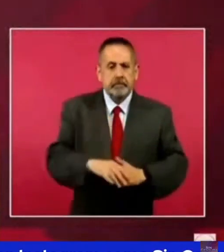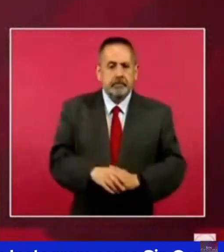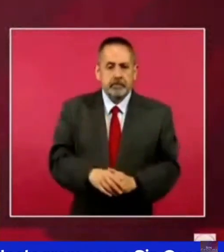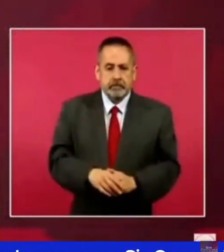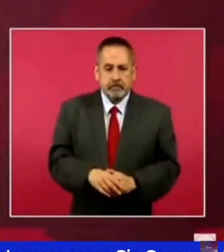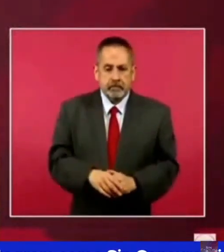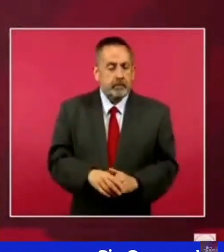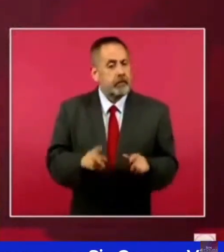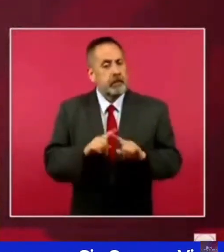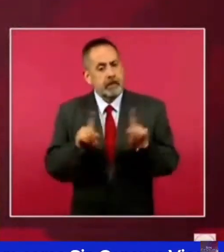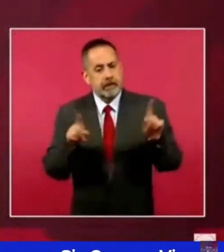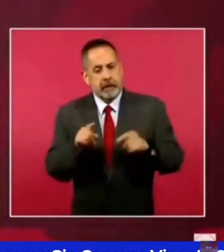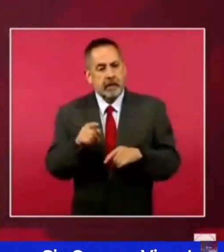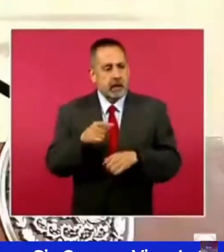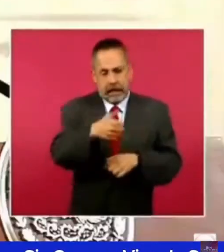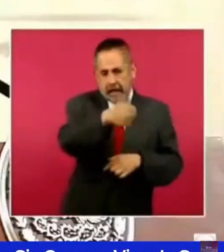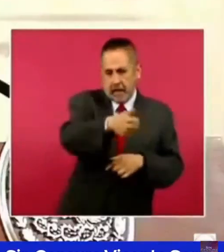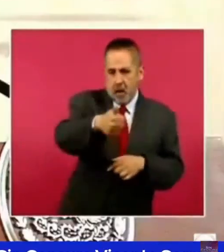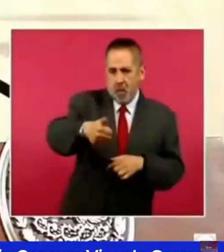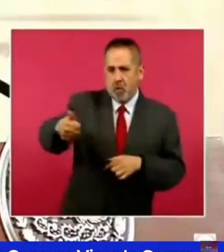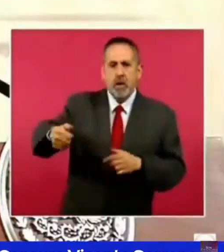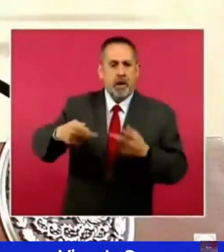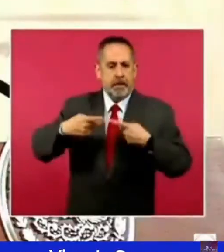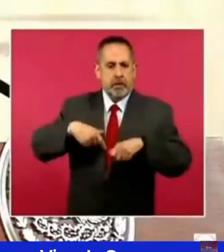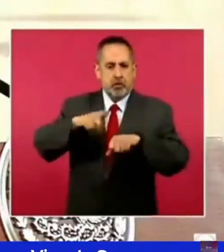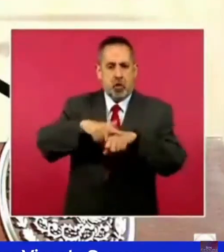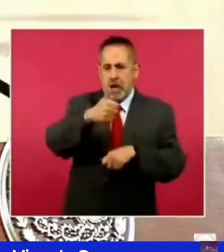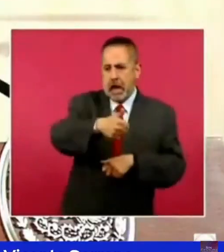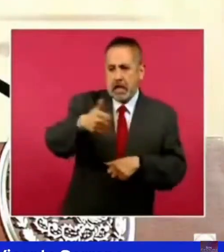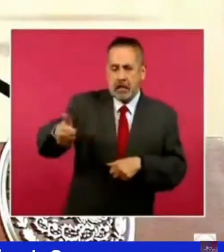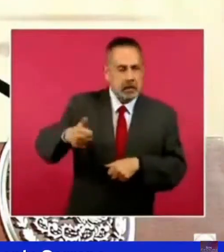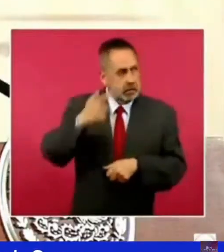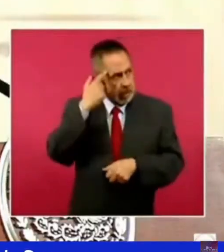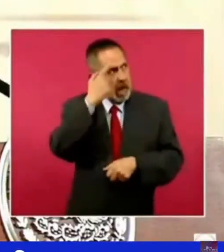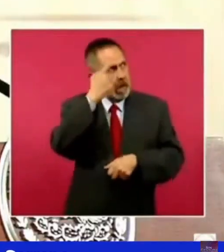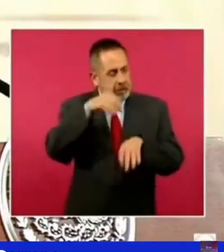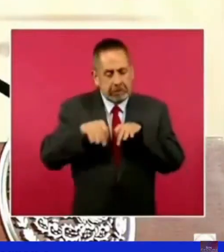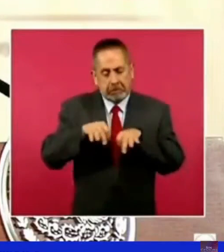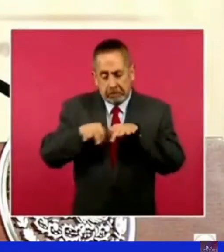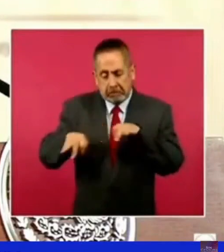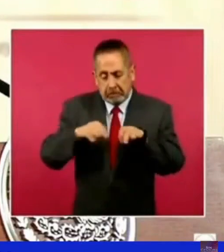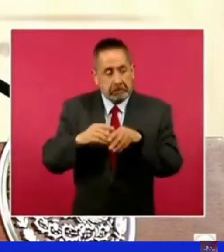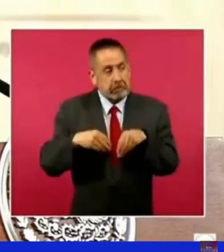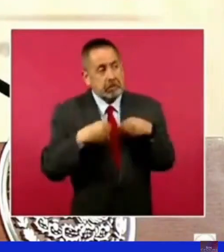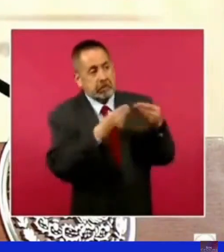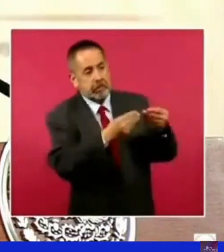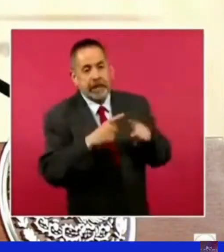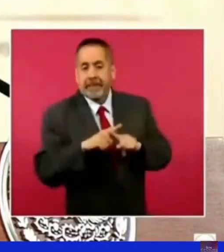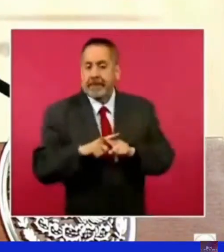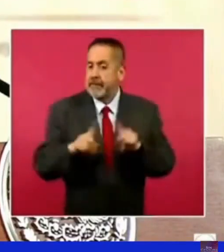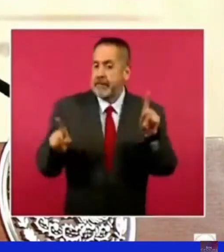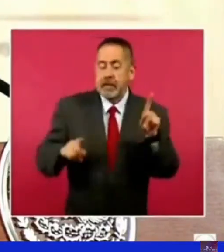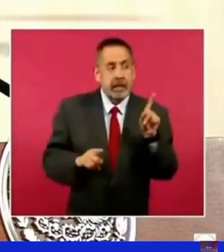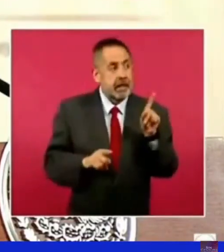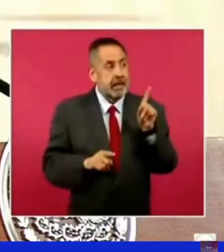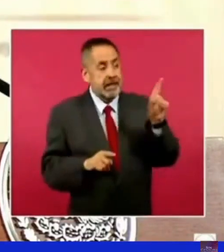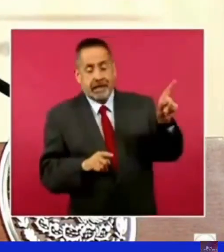Una cosa son ustedes, los trabajadores de los medios, y otra cosa